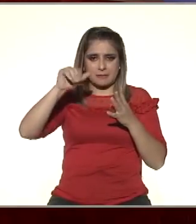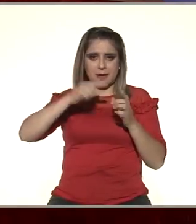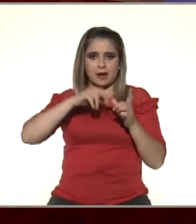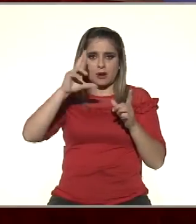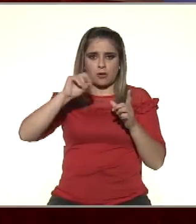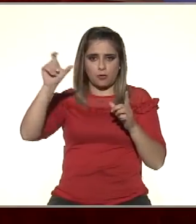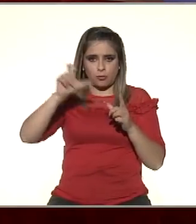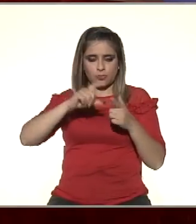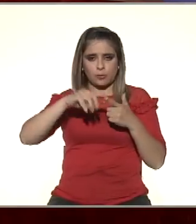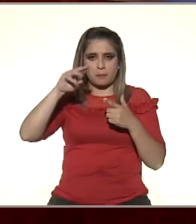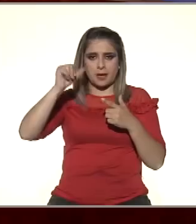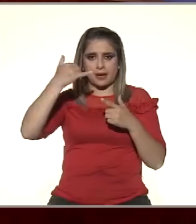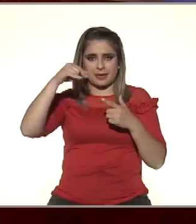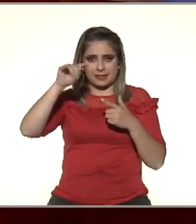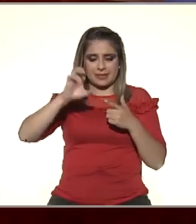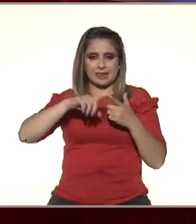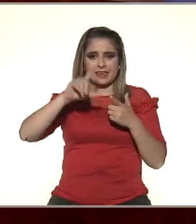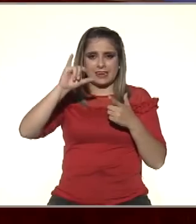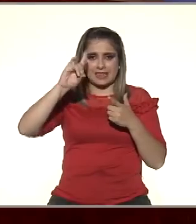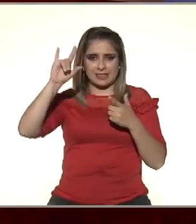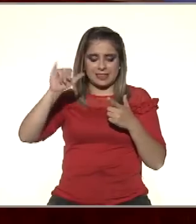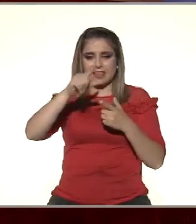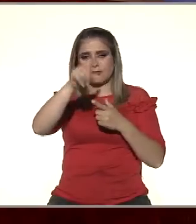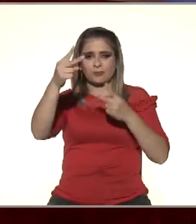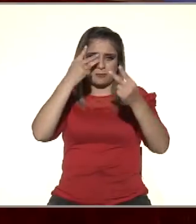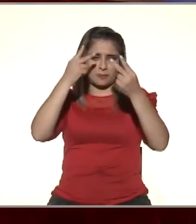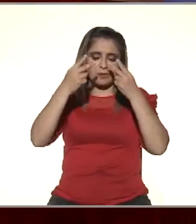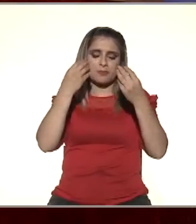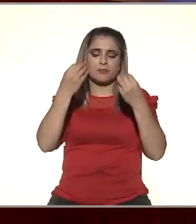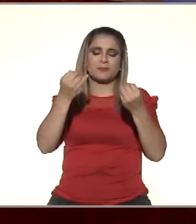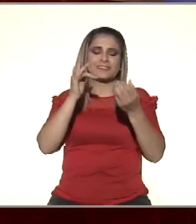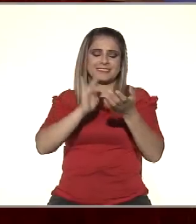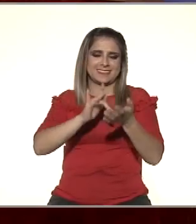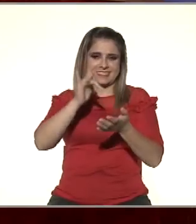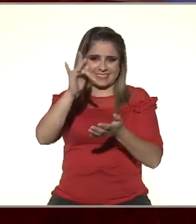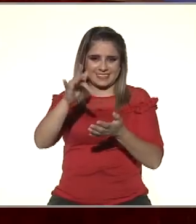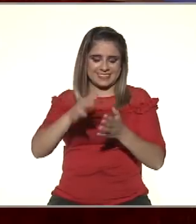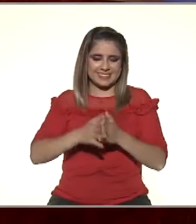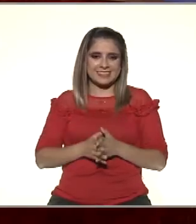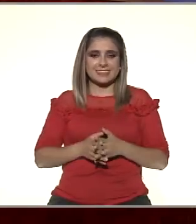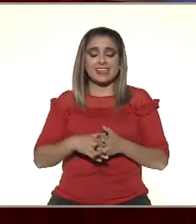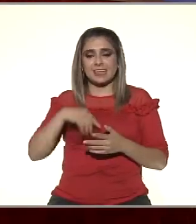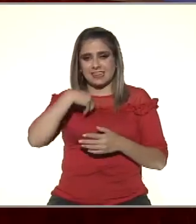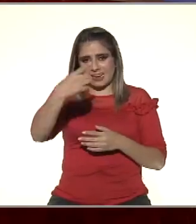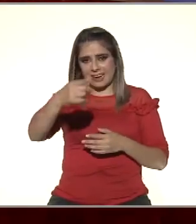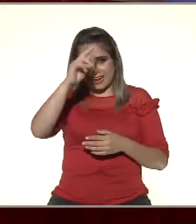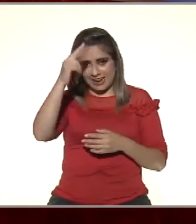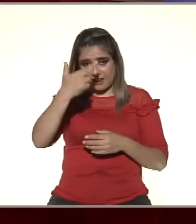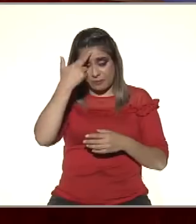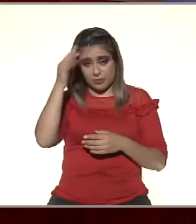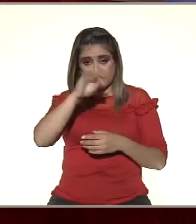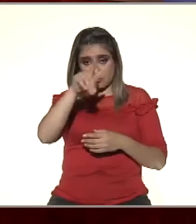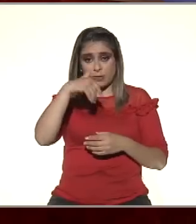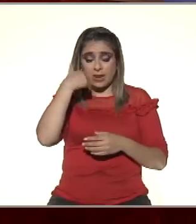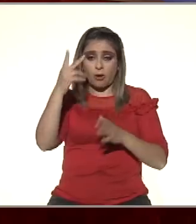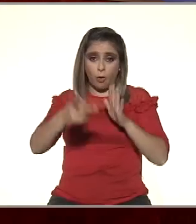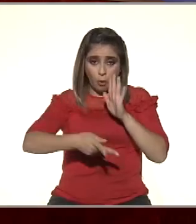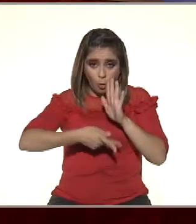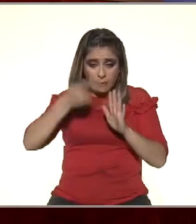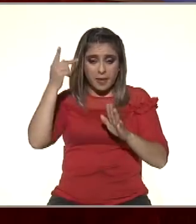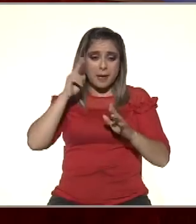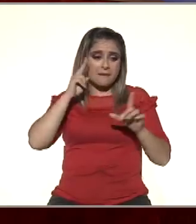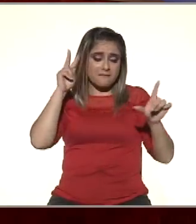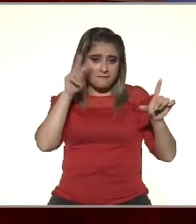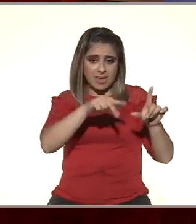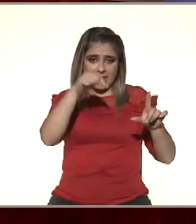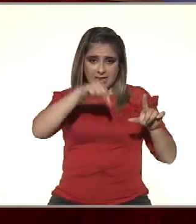Molina, Maite Pliego y Lidia Galicia, que estuvieron muy al pendiente de esta transmisión. Y yo les recuerdo que si quieren volver a ver alguna parte del